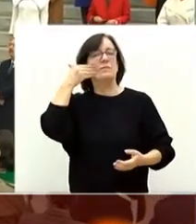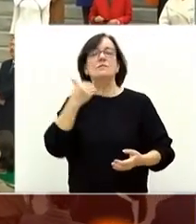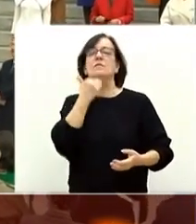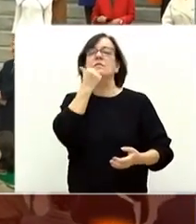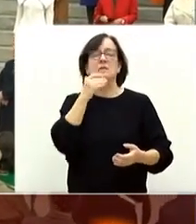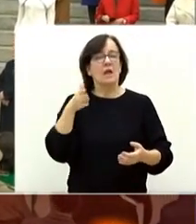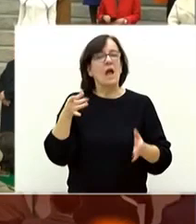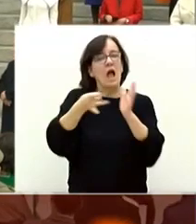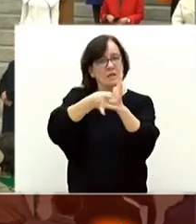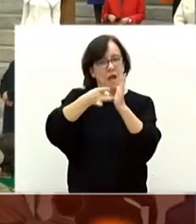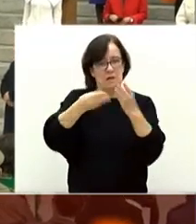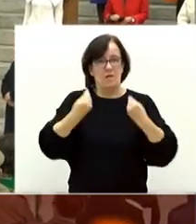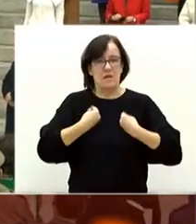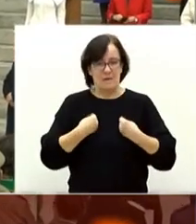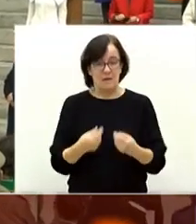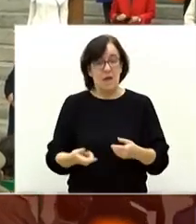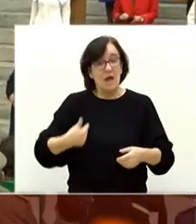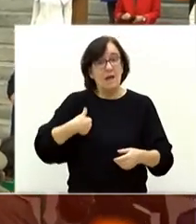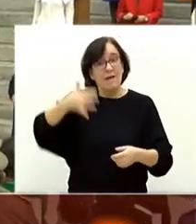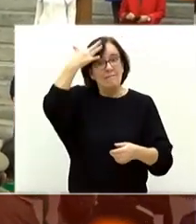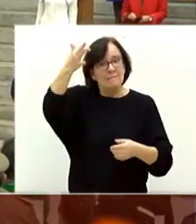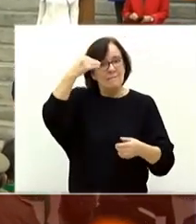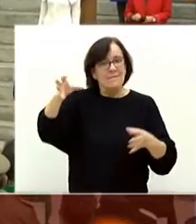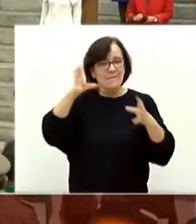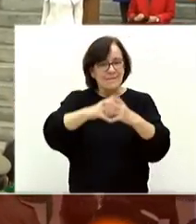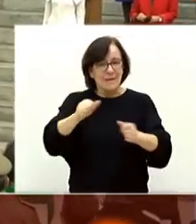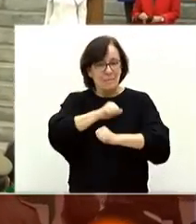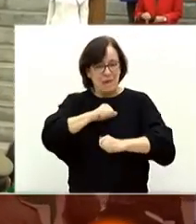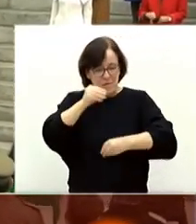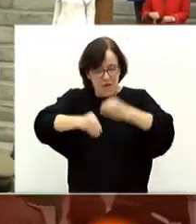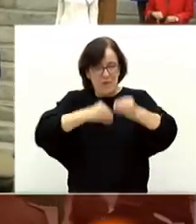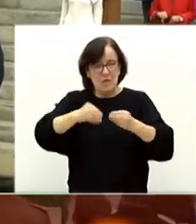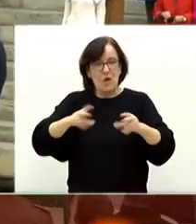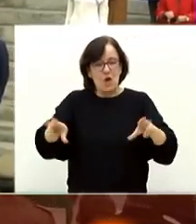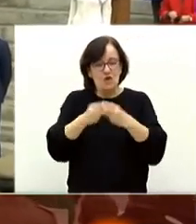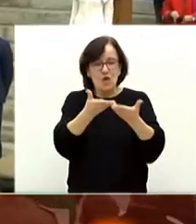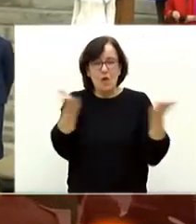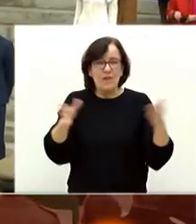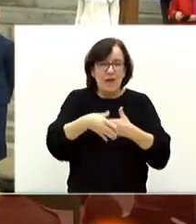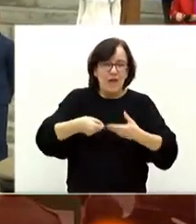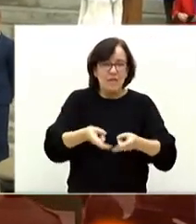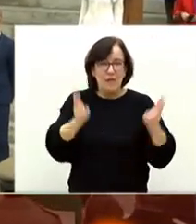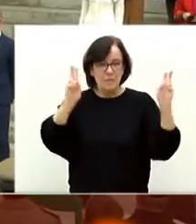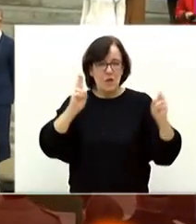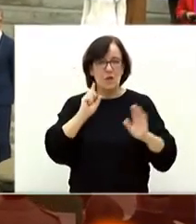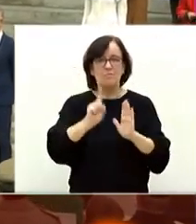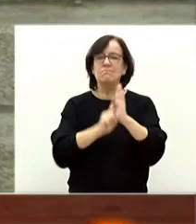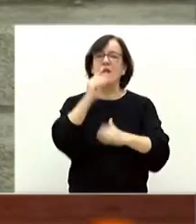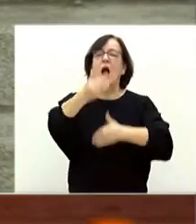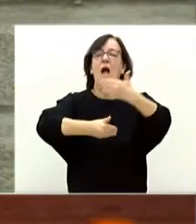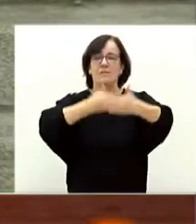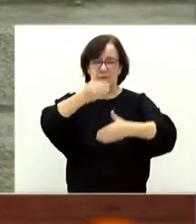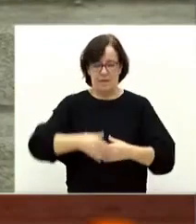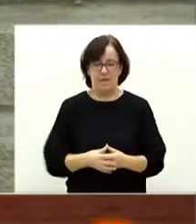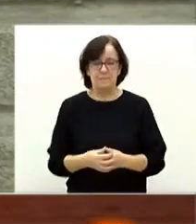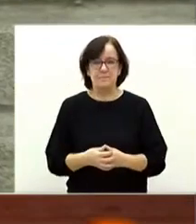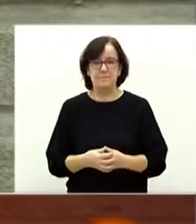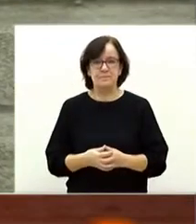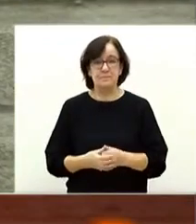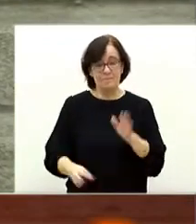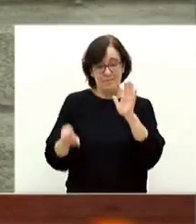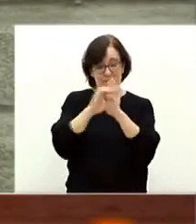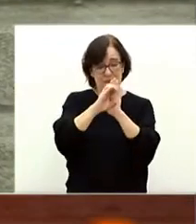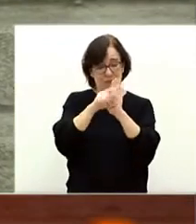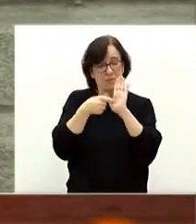vida. La esperanza de establecer una sociedad democrática avanzada. La